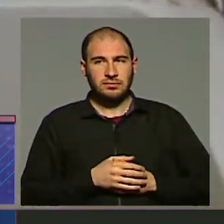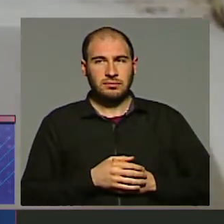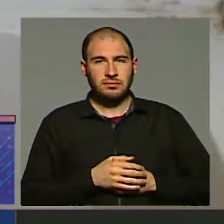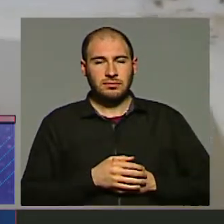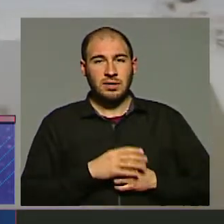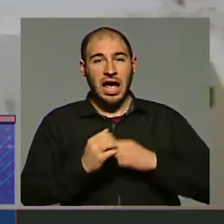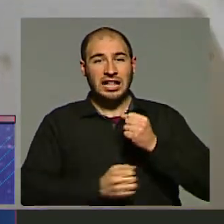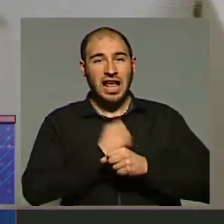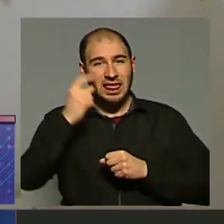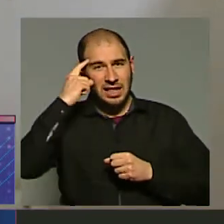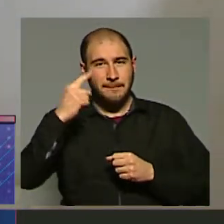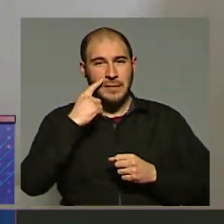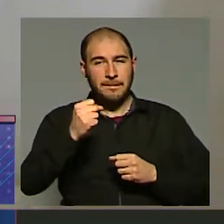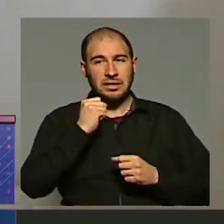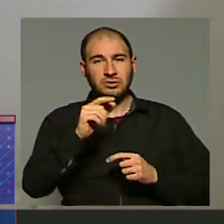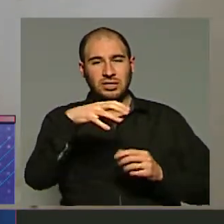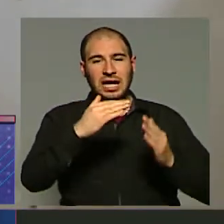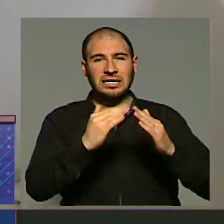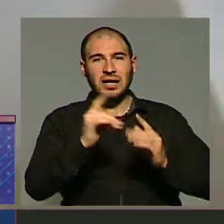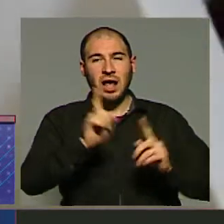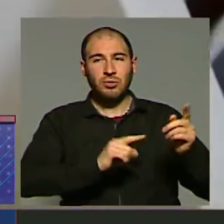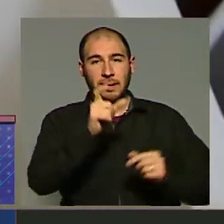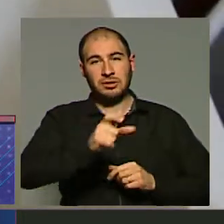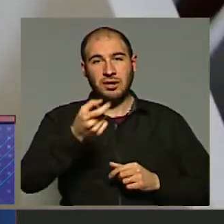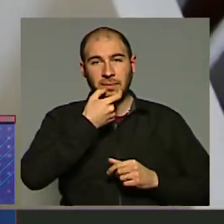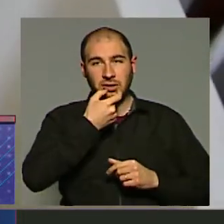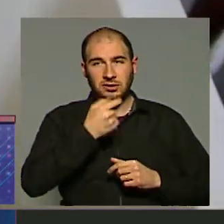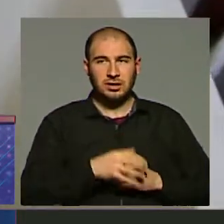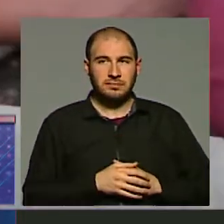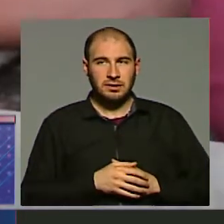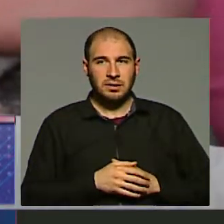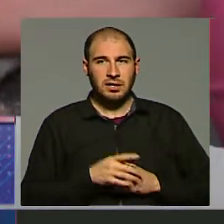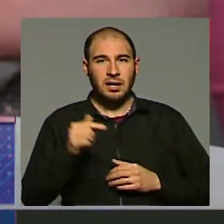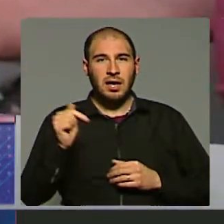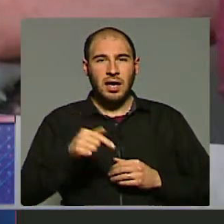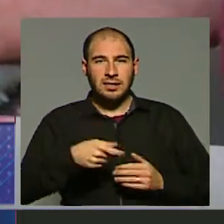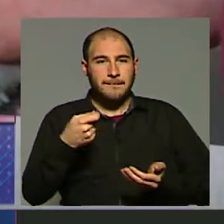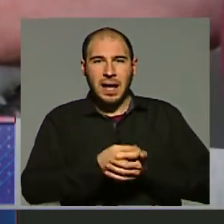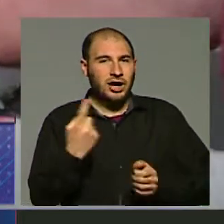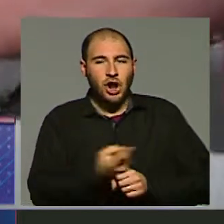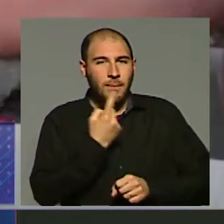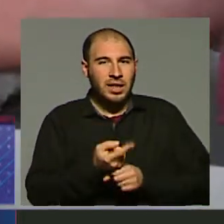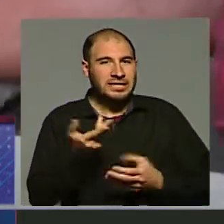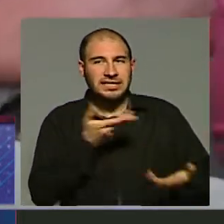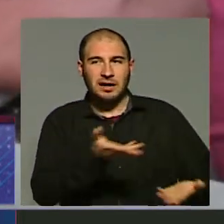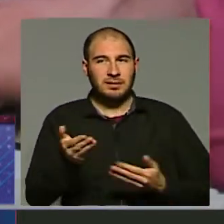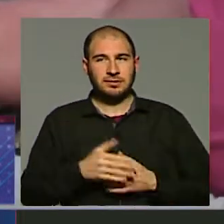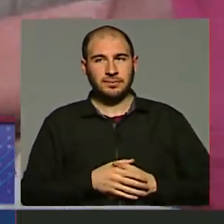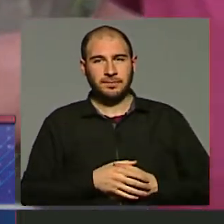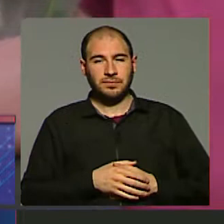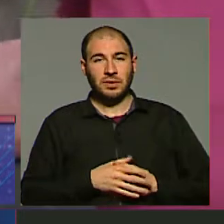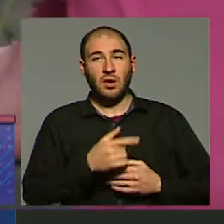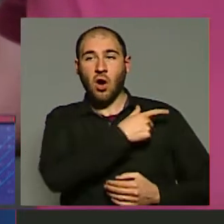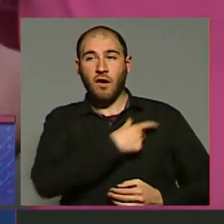hasta 10.000 pesos llegaron en algunas viviendas en donde los mendocinos prácticamente se les volvió impagable el servicio, por lo cual el